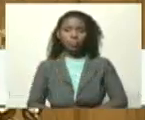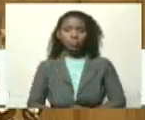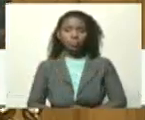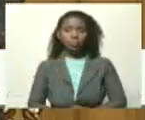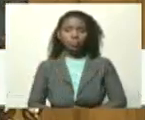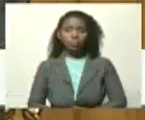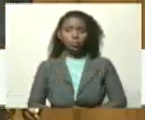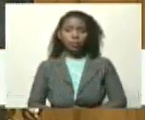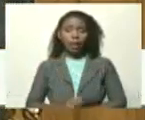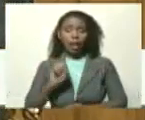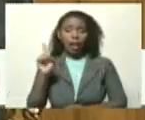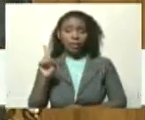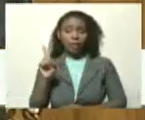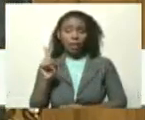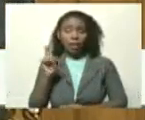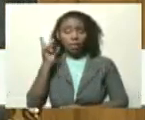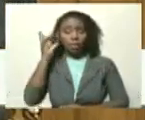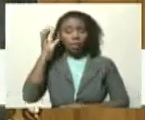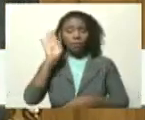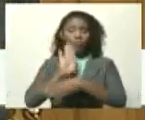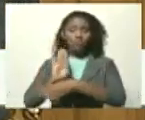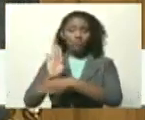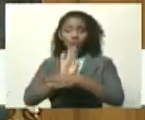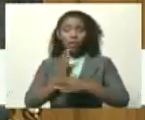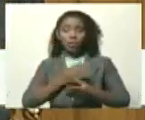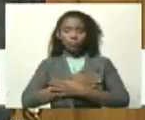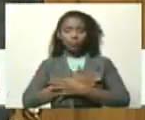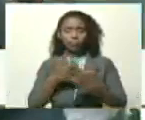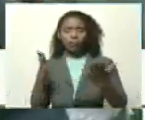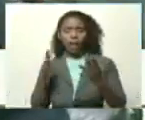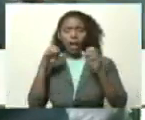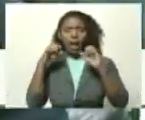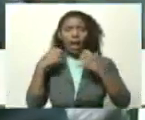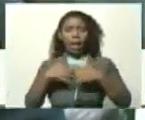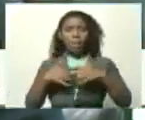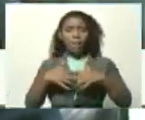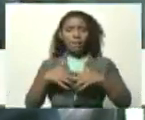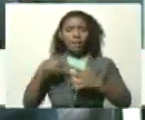Con el eufemismo de protección de activos le entregaron monómeros a Iván Duque.